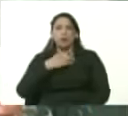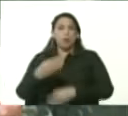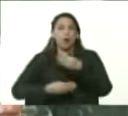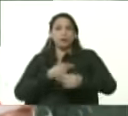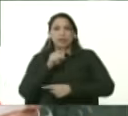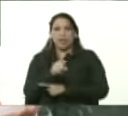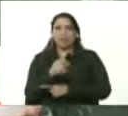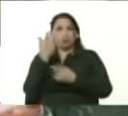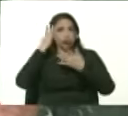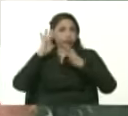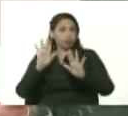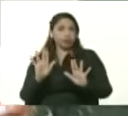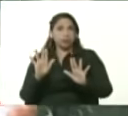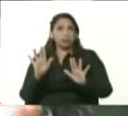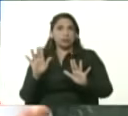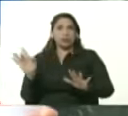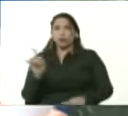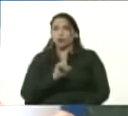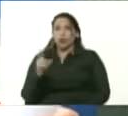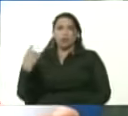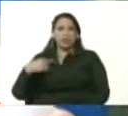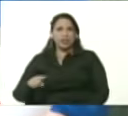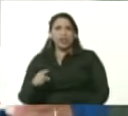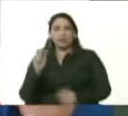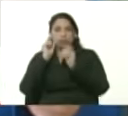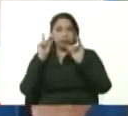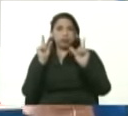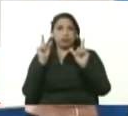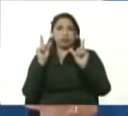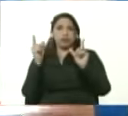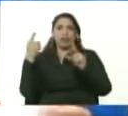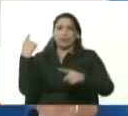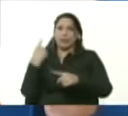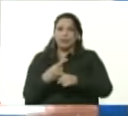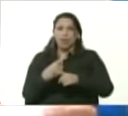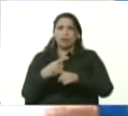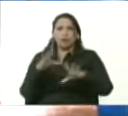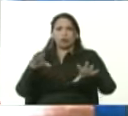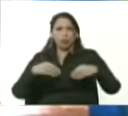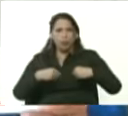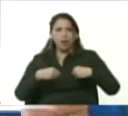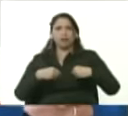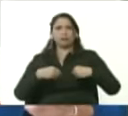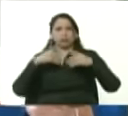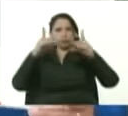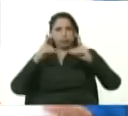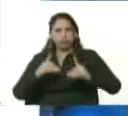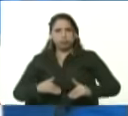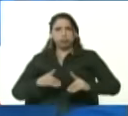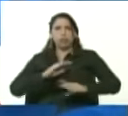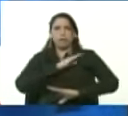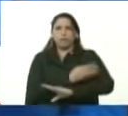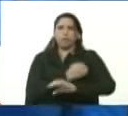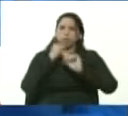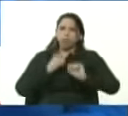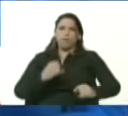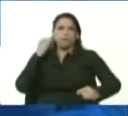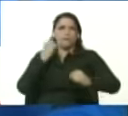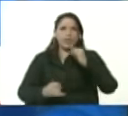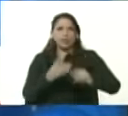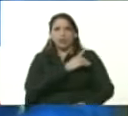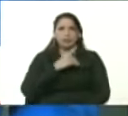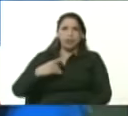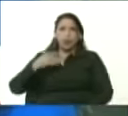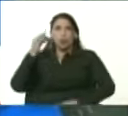y pretender que no va a tener un impacto. Tenemos que tomar una decisión dura. El fin deseado justifica